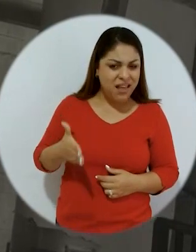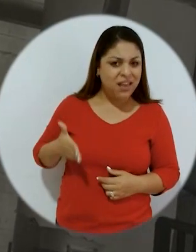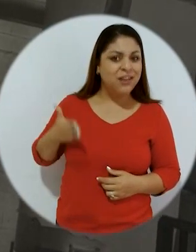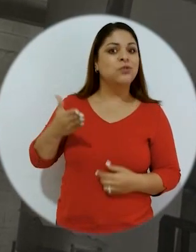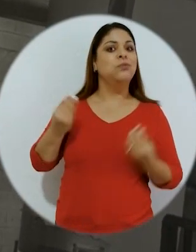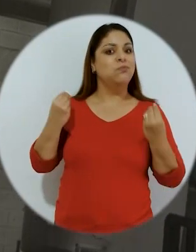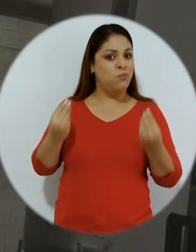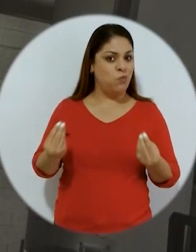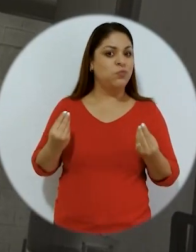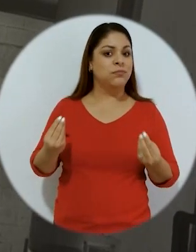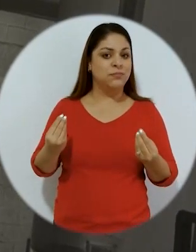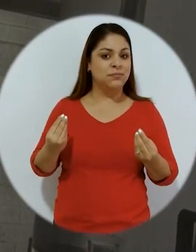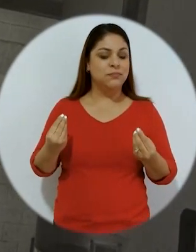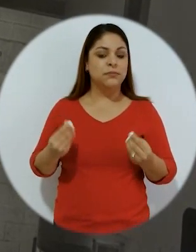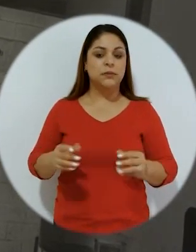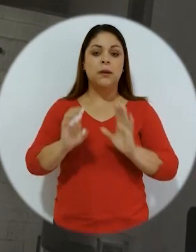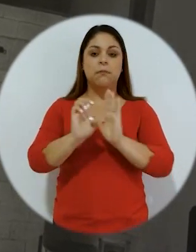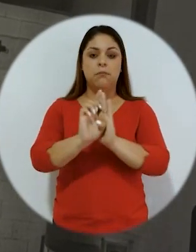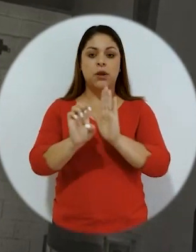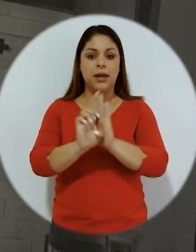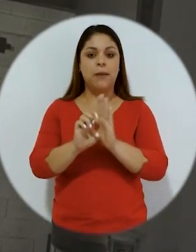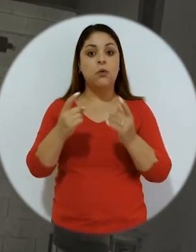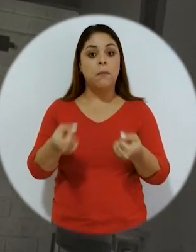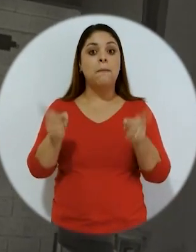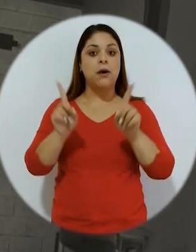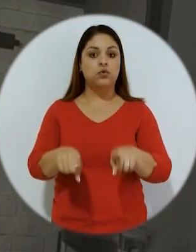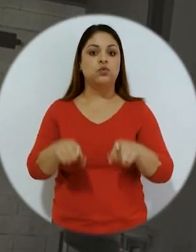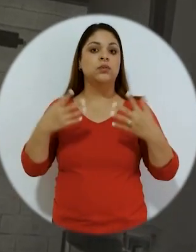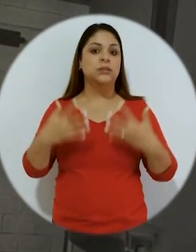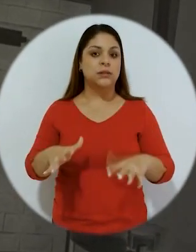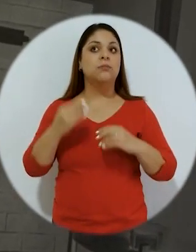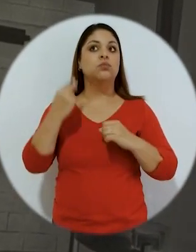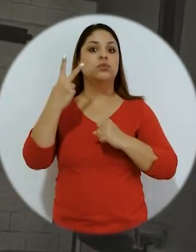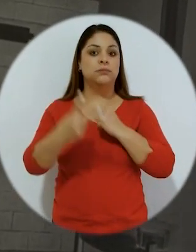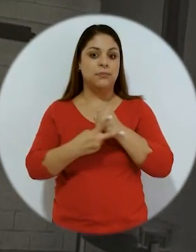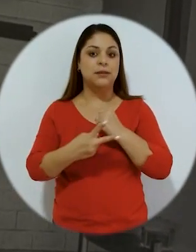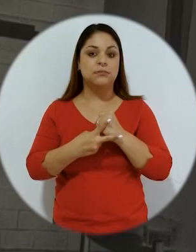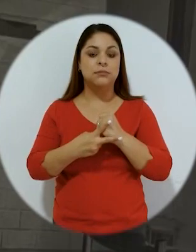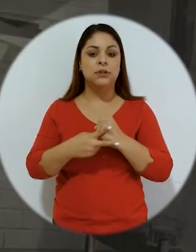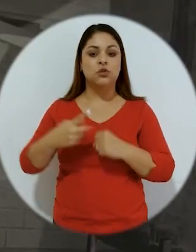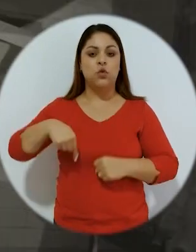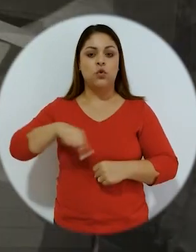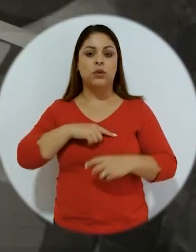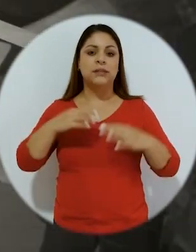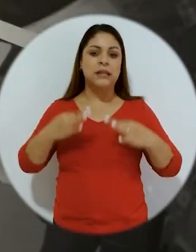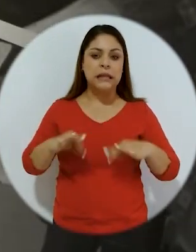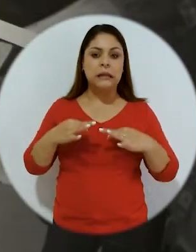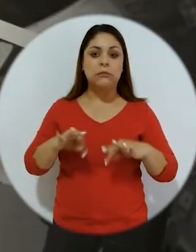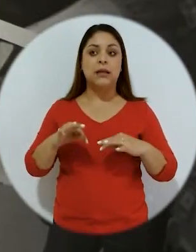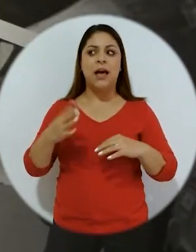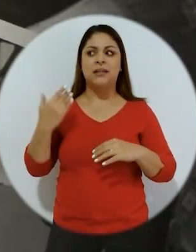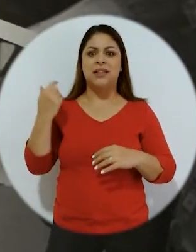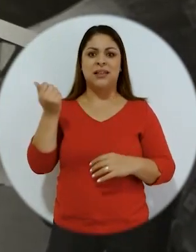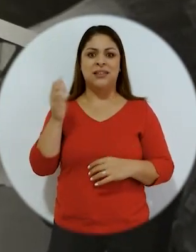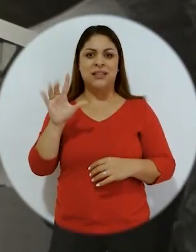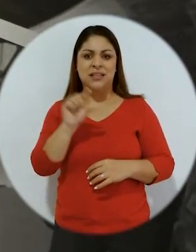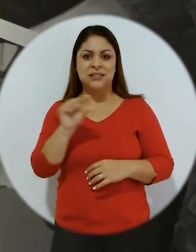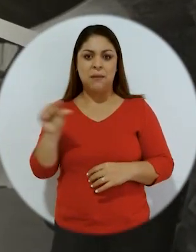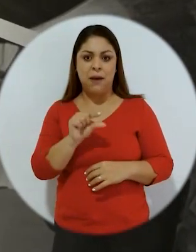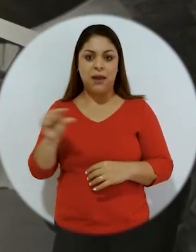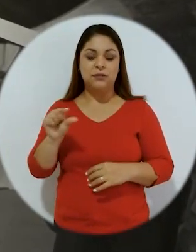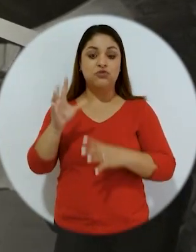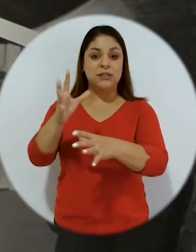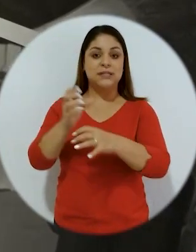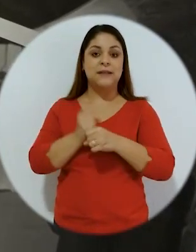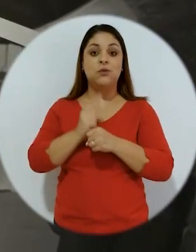Y cuando digo mucho, es mucho. Un ejemplo, por ejemplo, que nos ha pasado a nosotros ya varias ocasiones, hemos tardado hasta 15